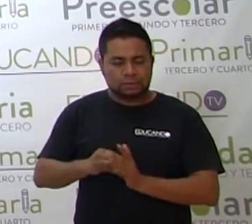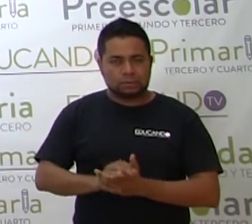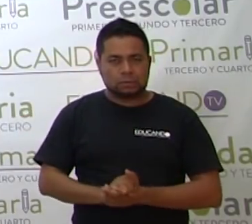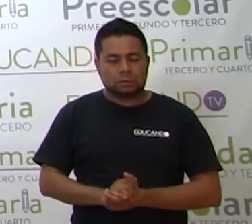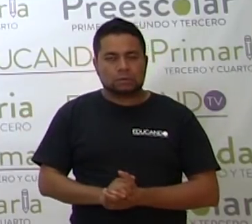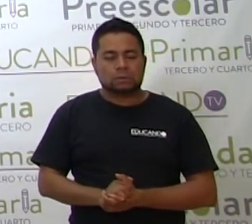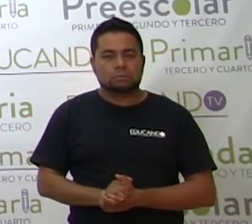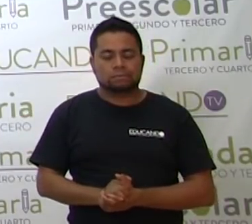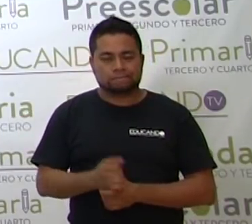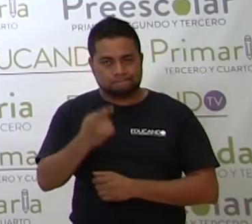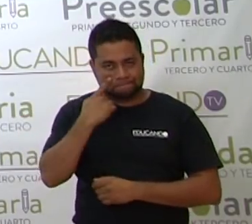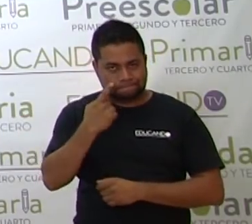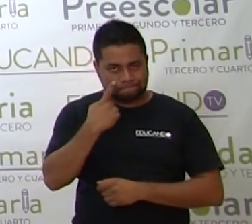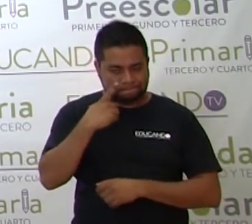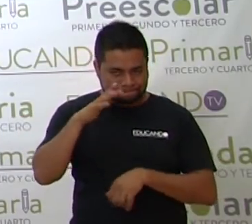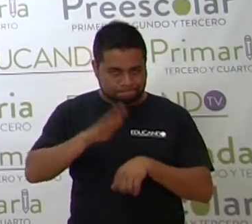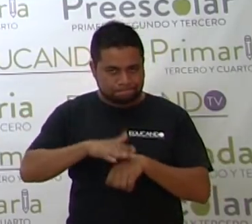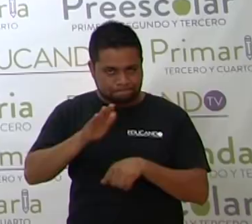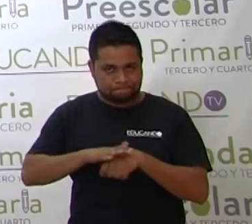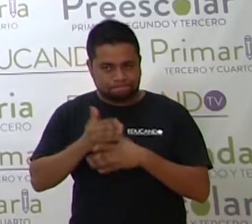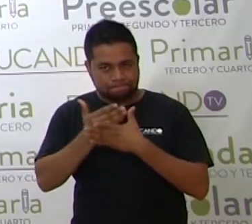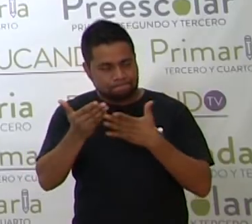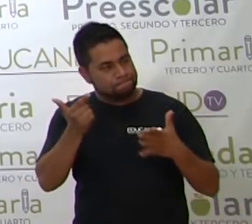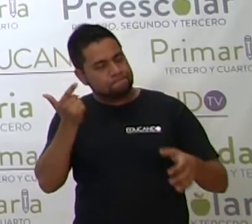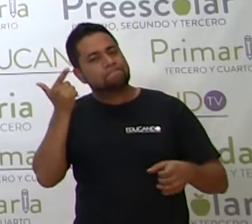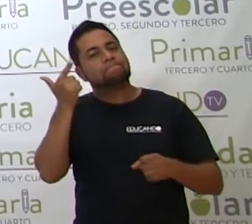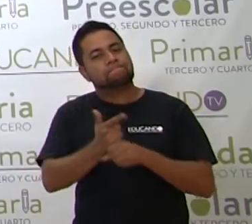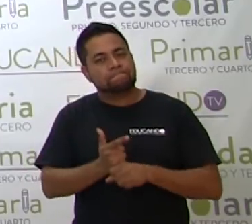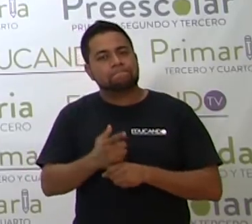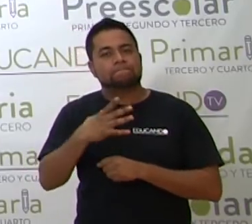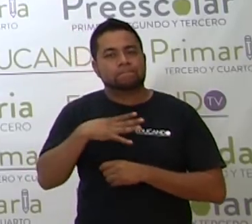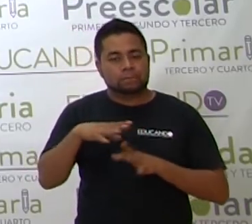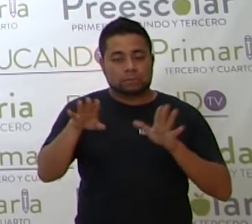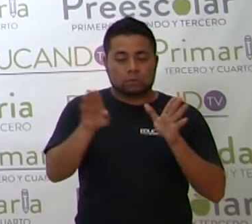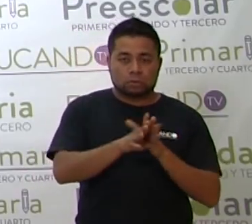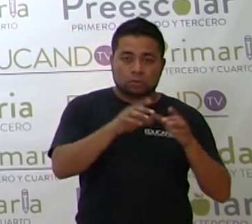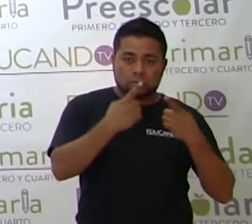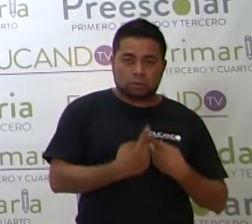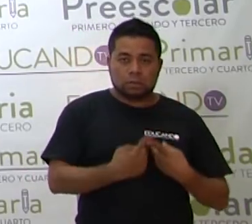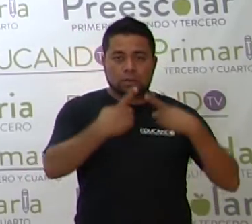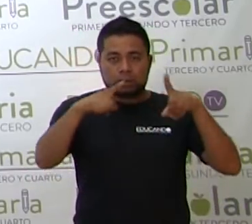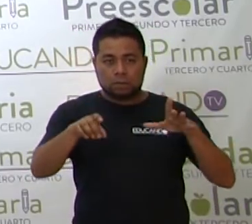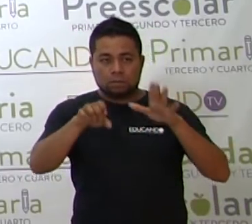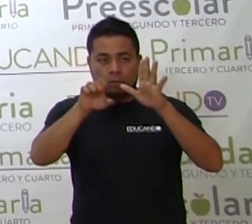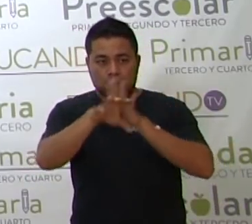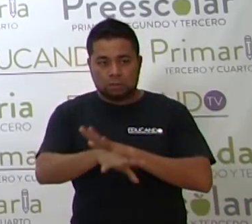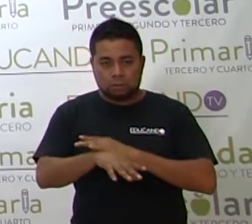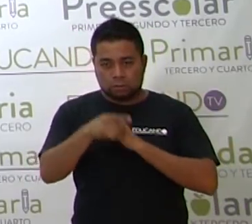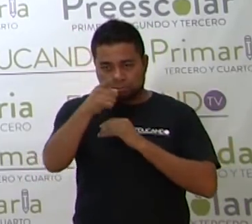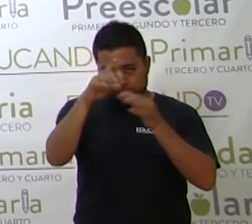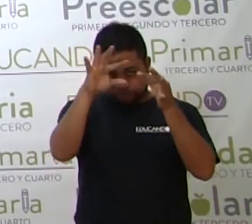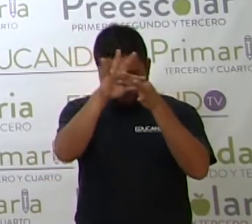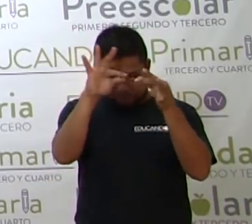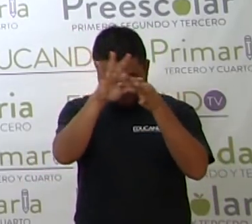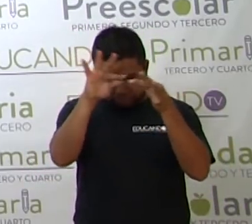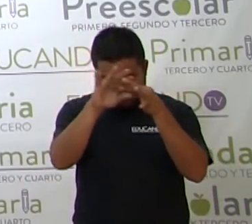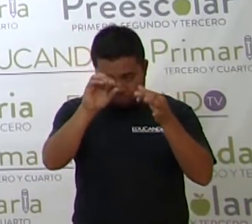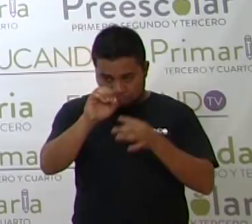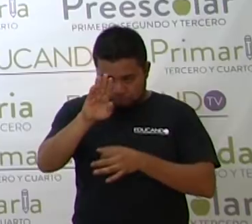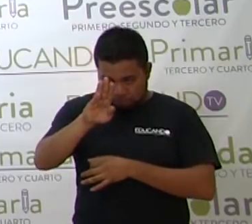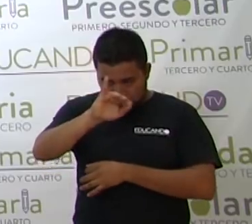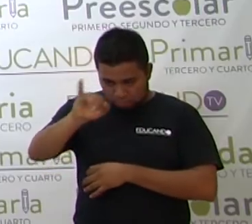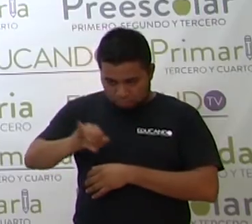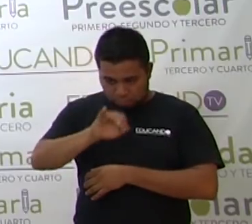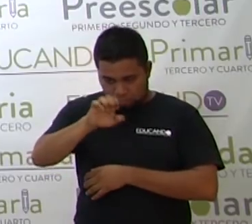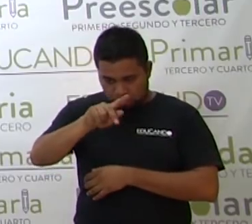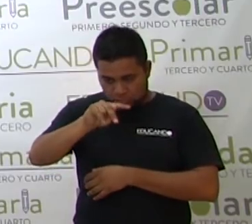Mucha atención porque ahora te estás dando cuenta que hay una diferencia entre esta descripción objetiva y lo